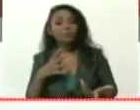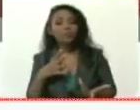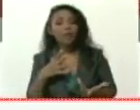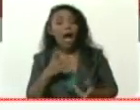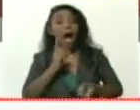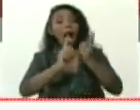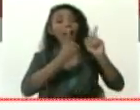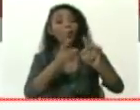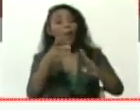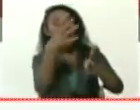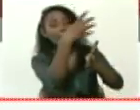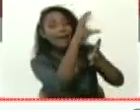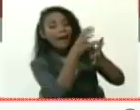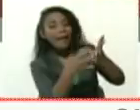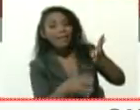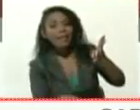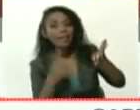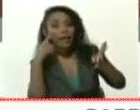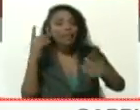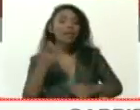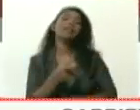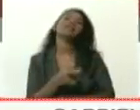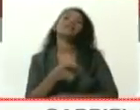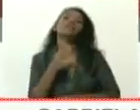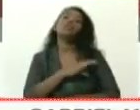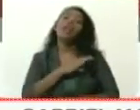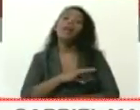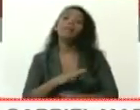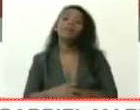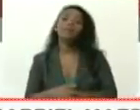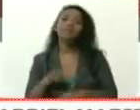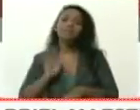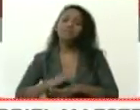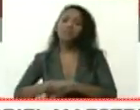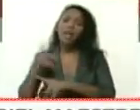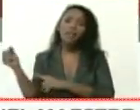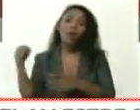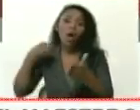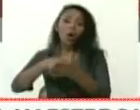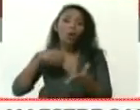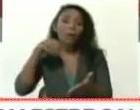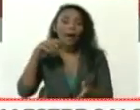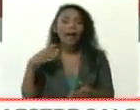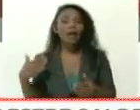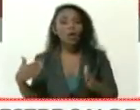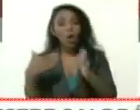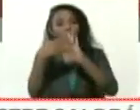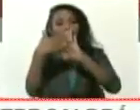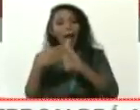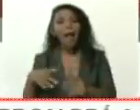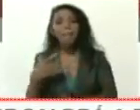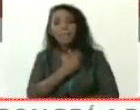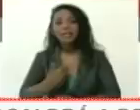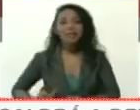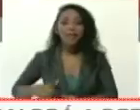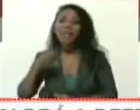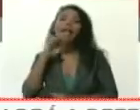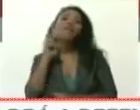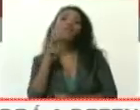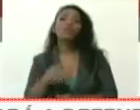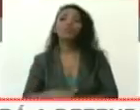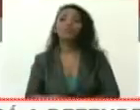algunas características ya de socialismo. Por eso el golpe contra el presidente Evo Morales.